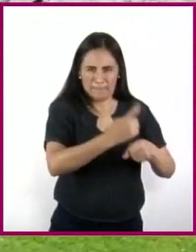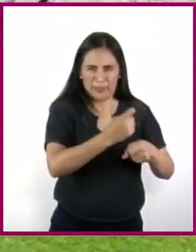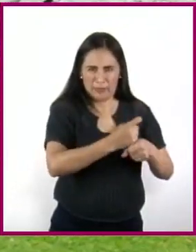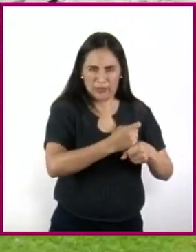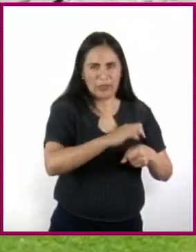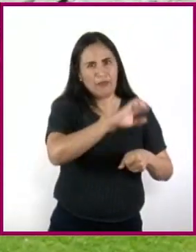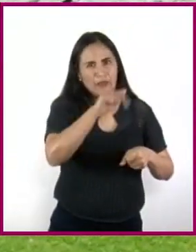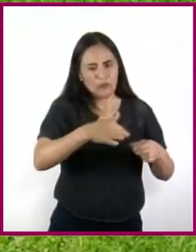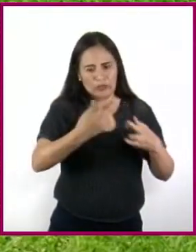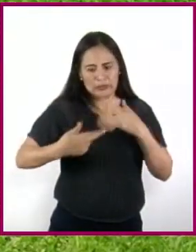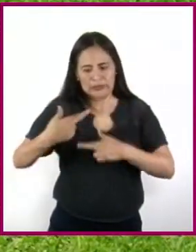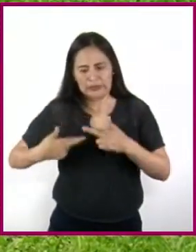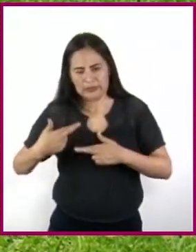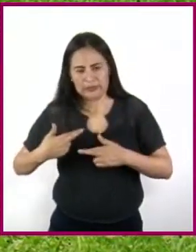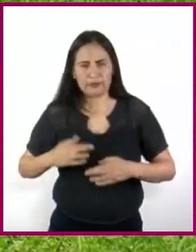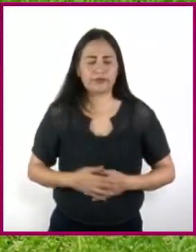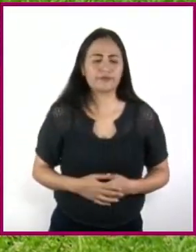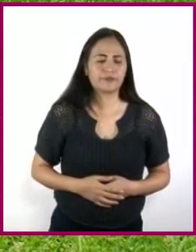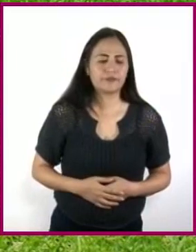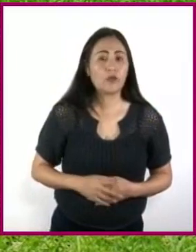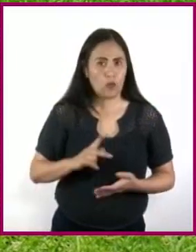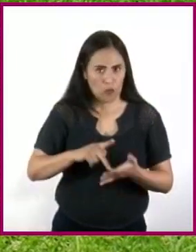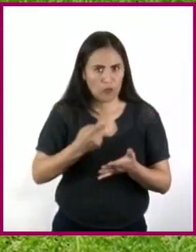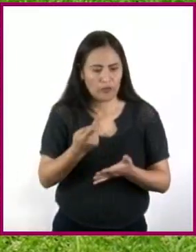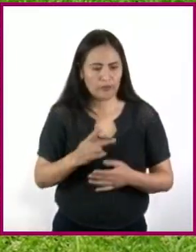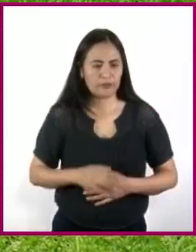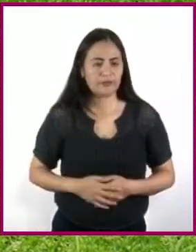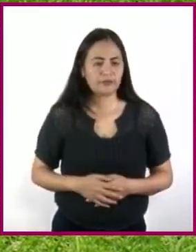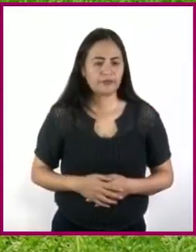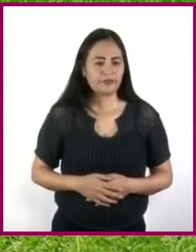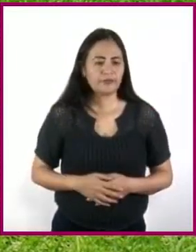explosiva. Entonces, de nuevo, colócate, pisa,